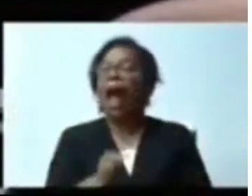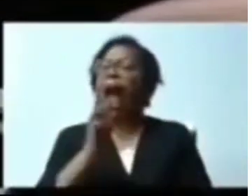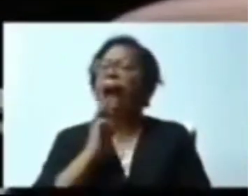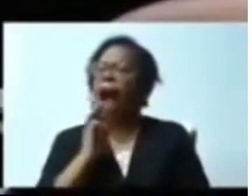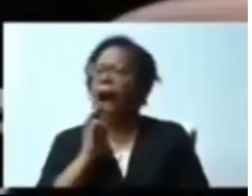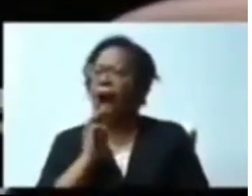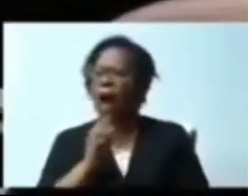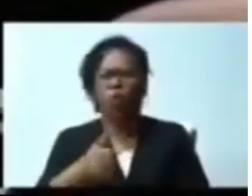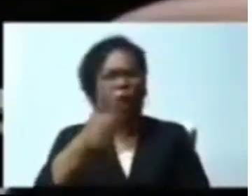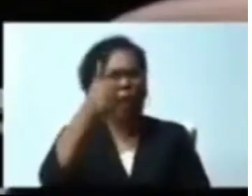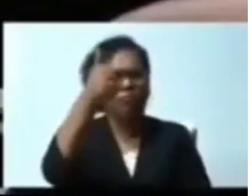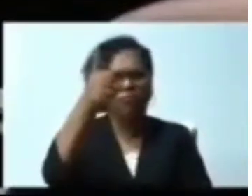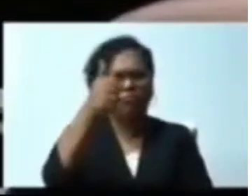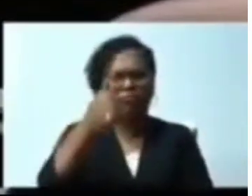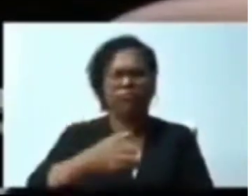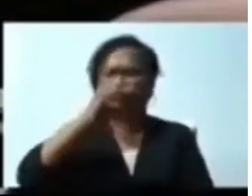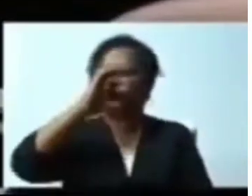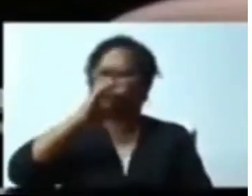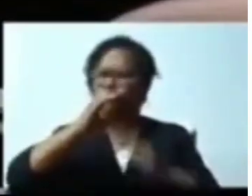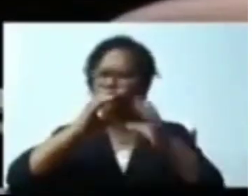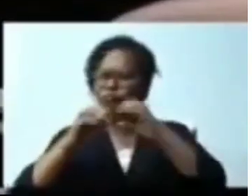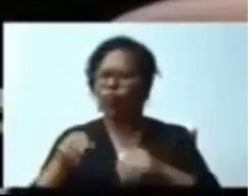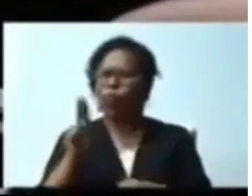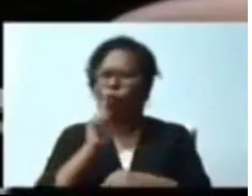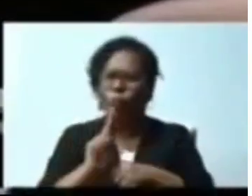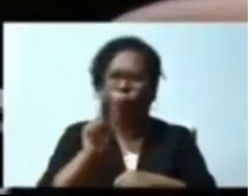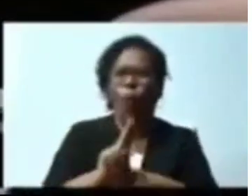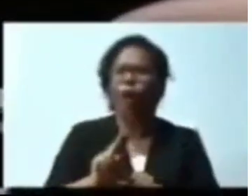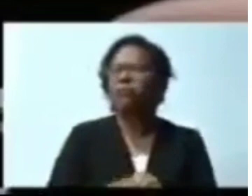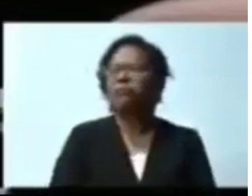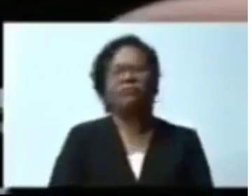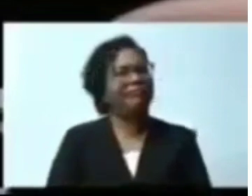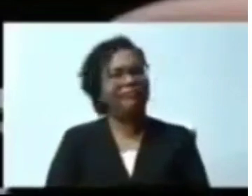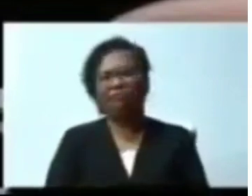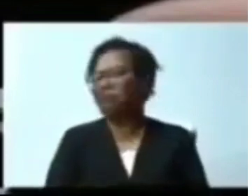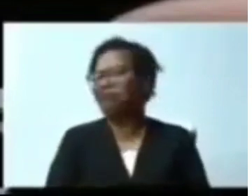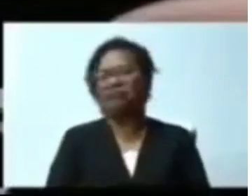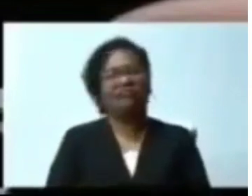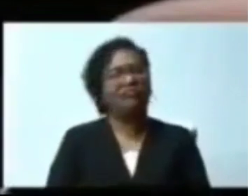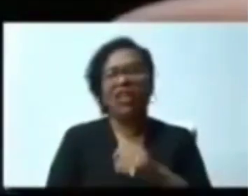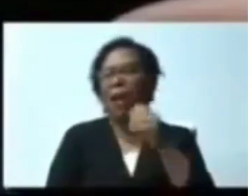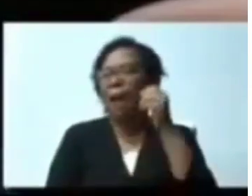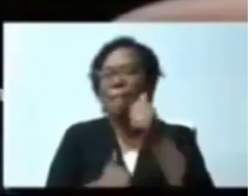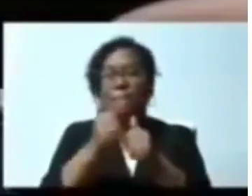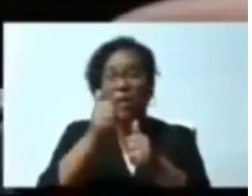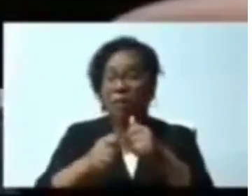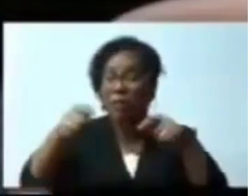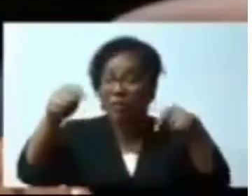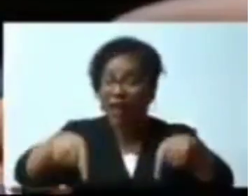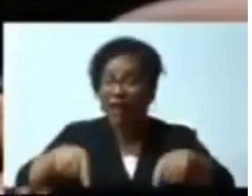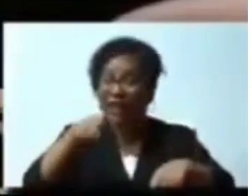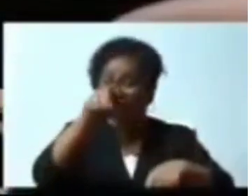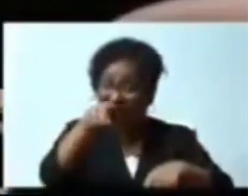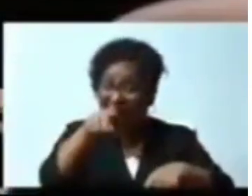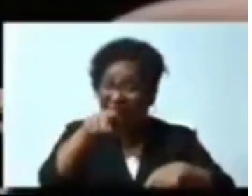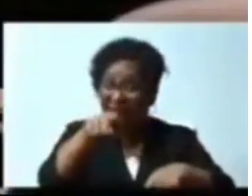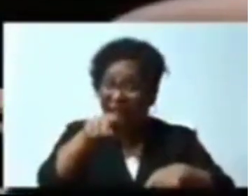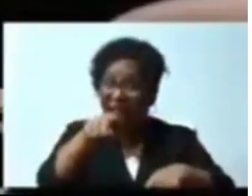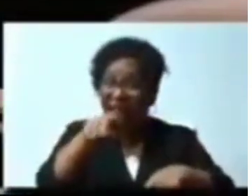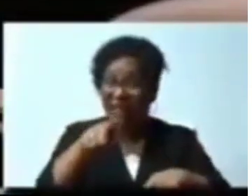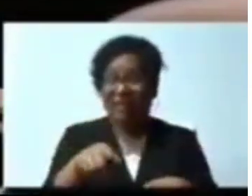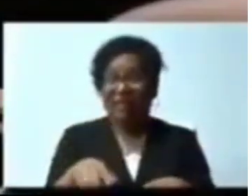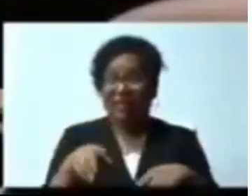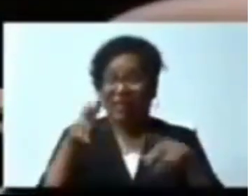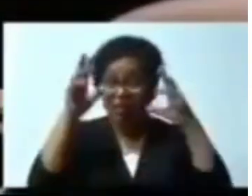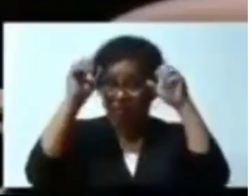resuelto ninguno de los problemas básicos en esta sociedad dominicana. Por lo tanto, no nos merecen la confianza.